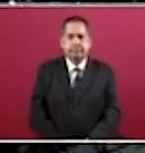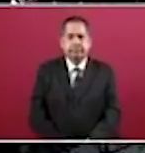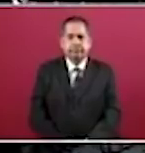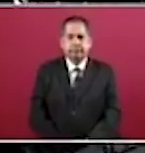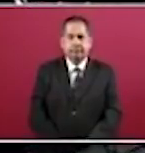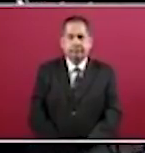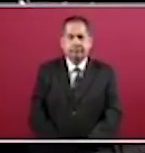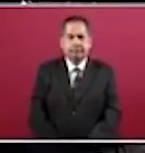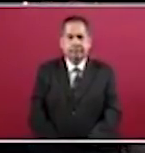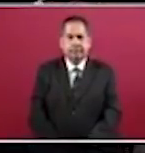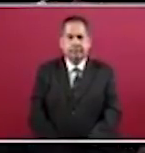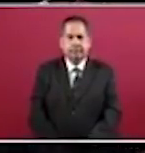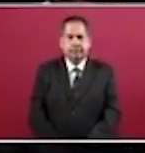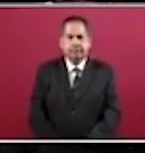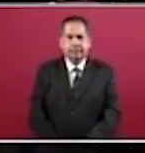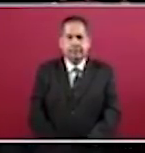Ahora vamos para allá.